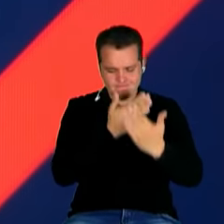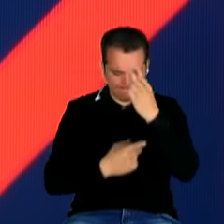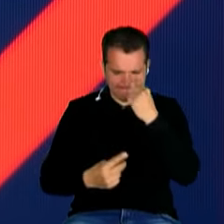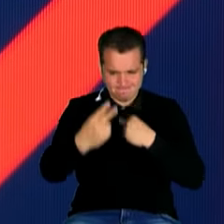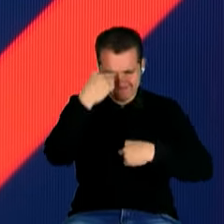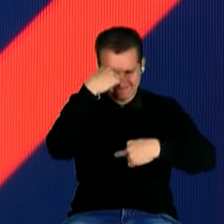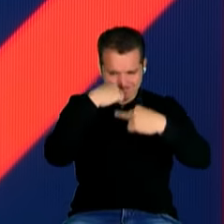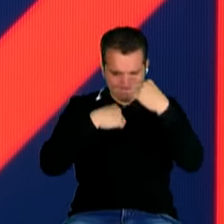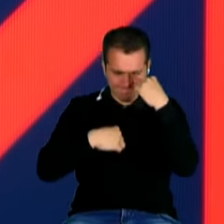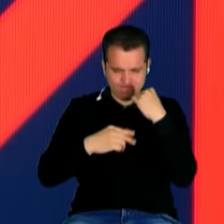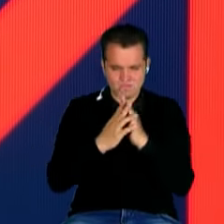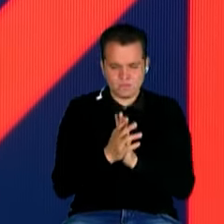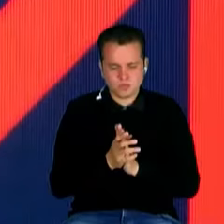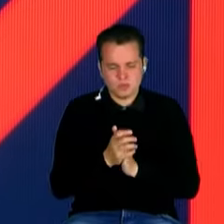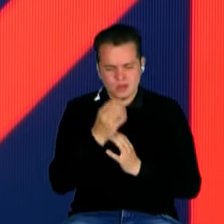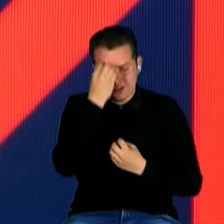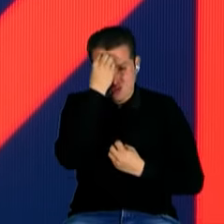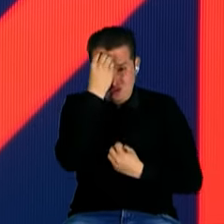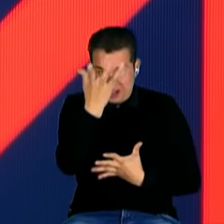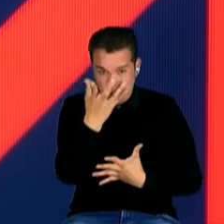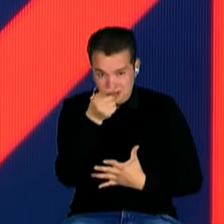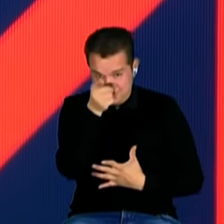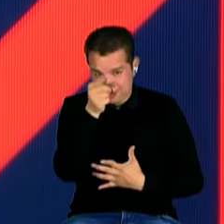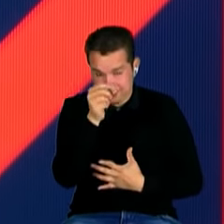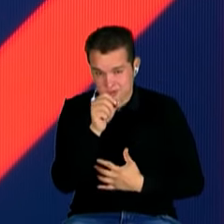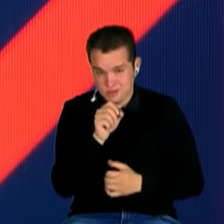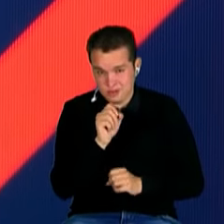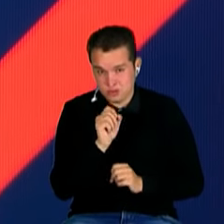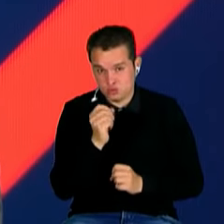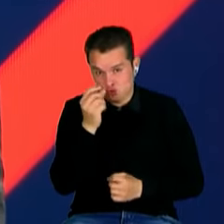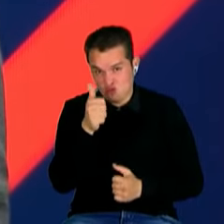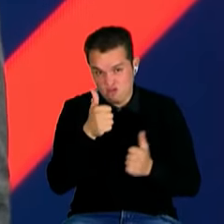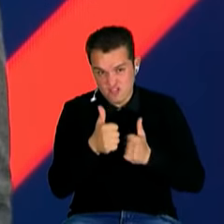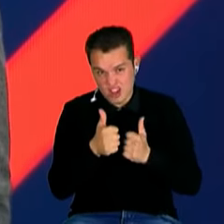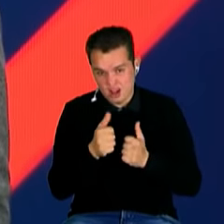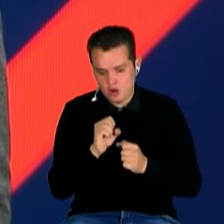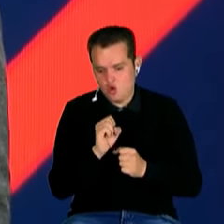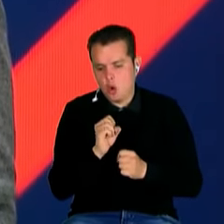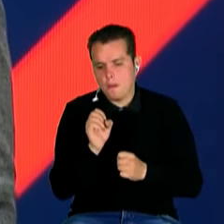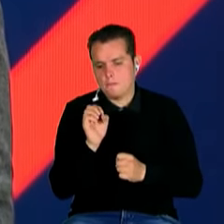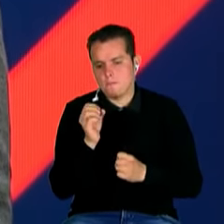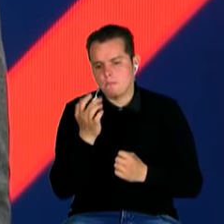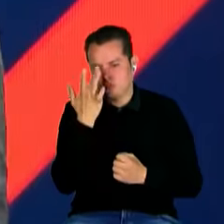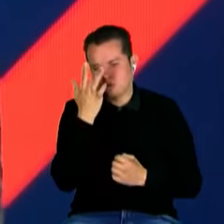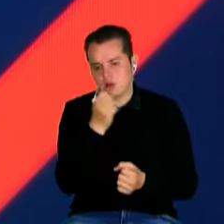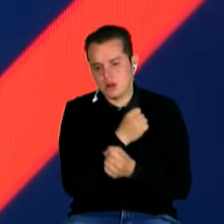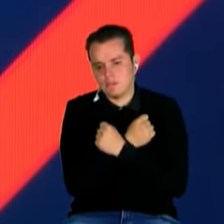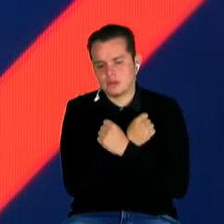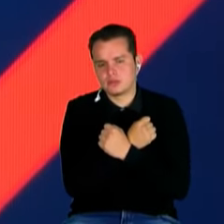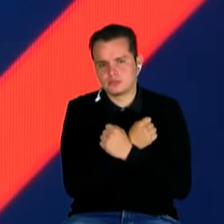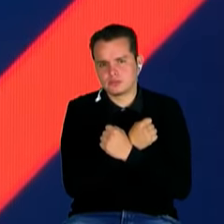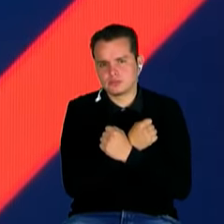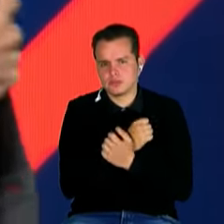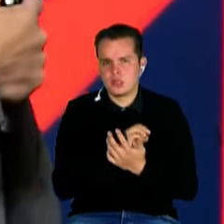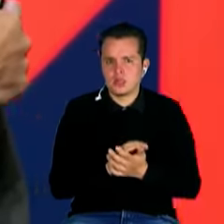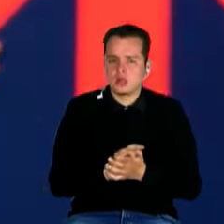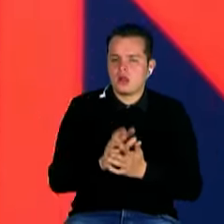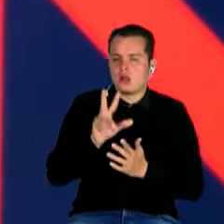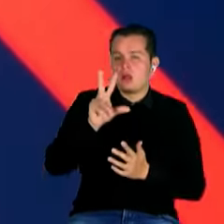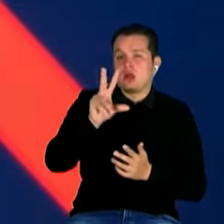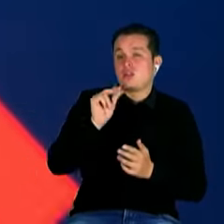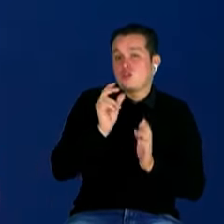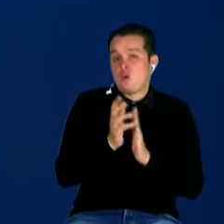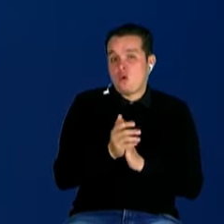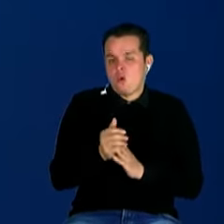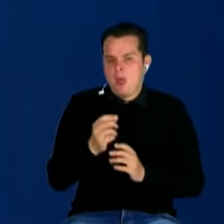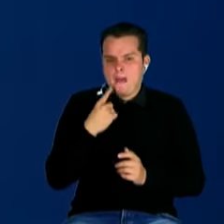¿Le obedeces para que te vaya bien o le obedeces porque le amas? Te digo, no está mal que le